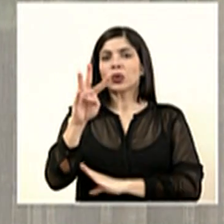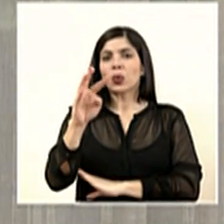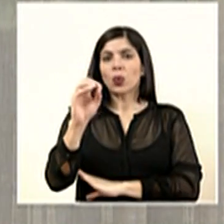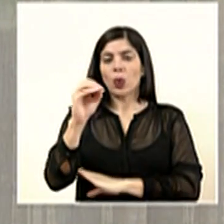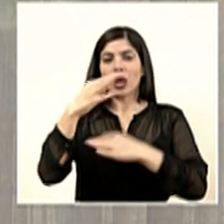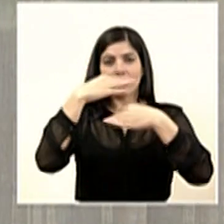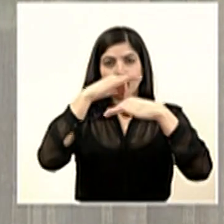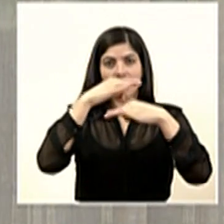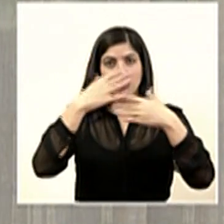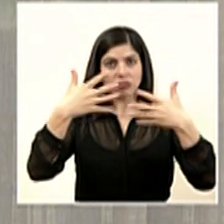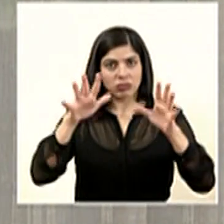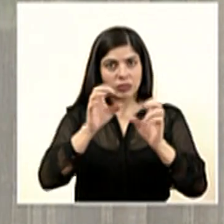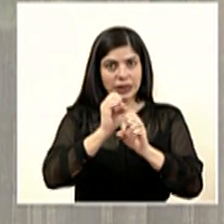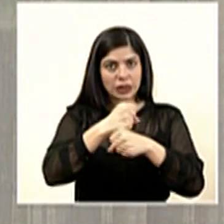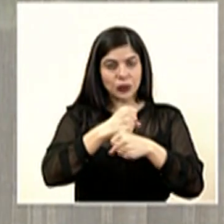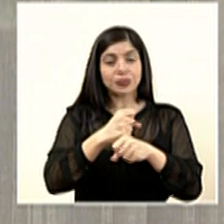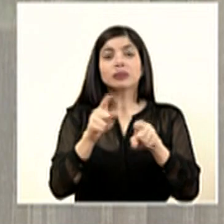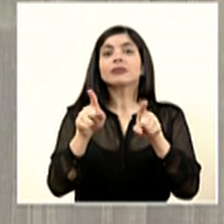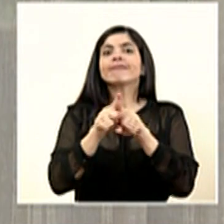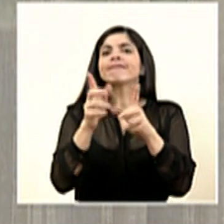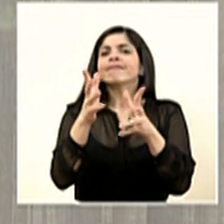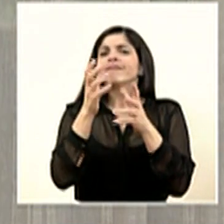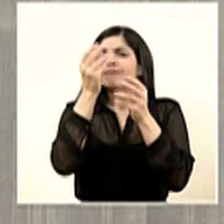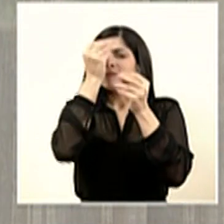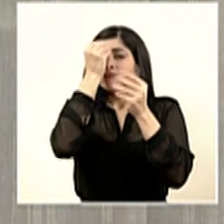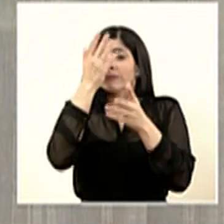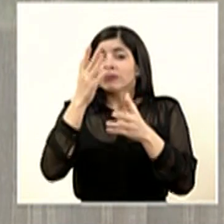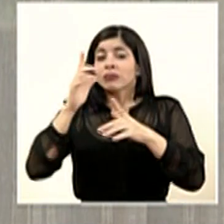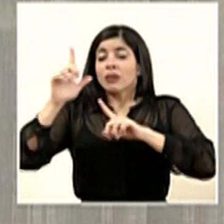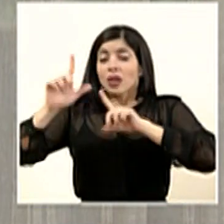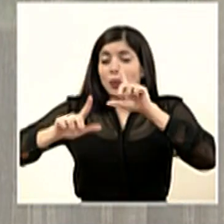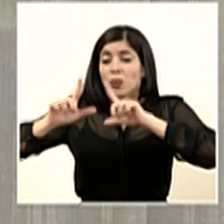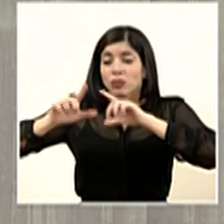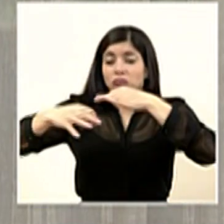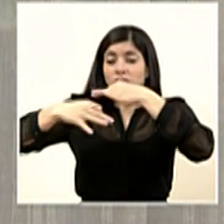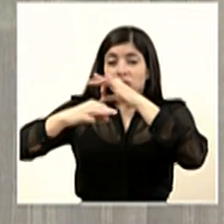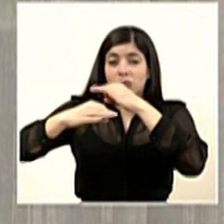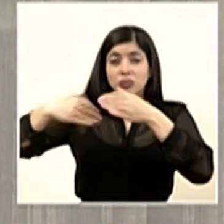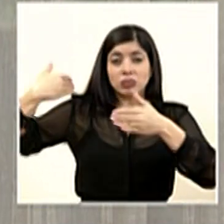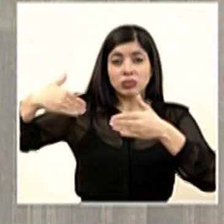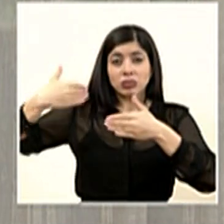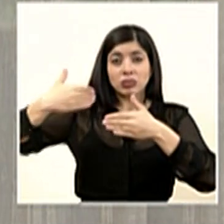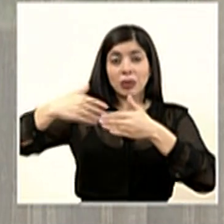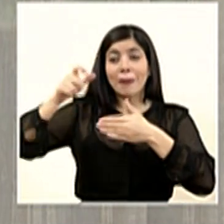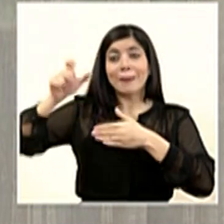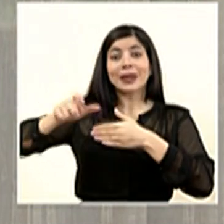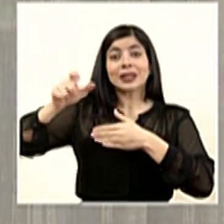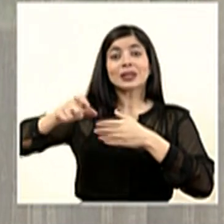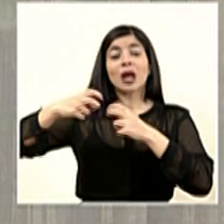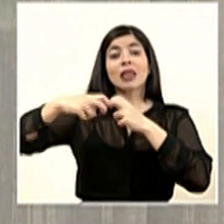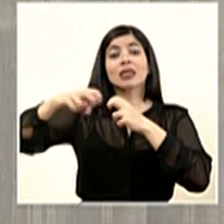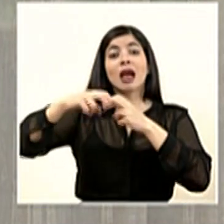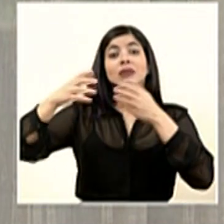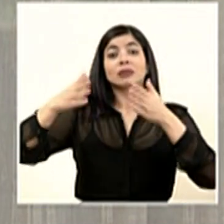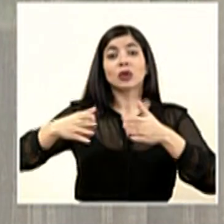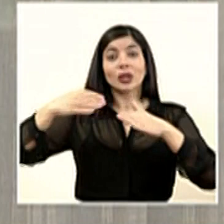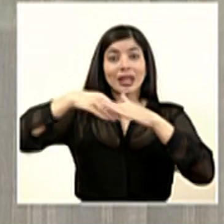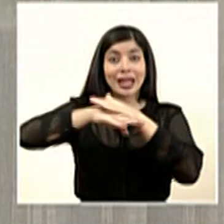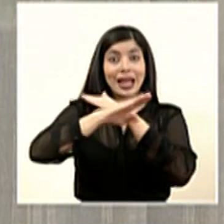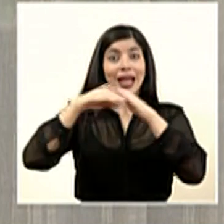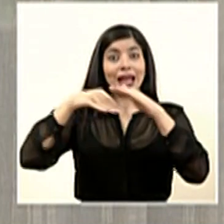15.140 muestras. También queremos reportar que de todas las pruebas que se están realizando a los transportistas que ingresan al